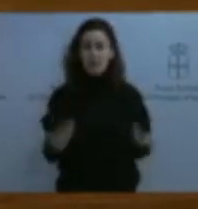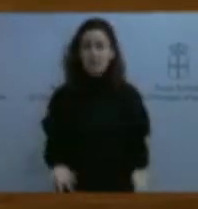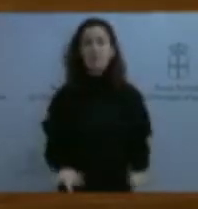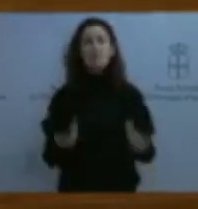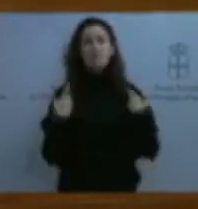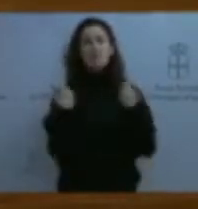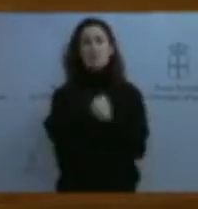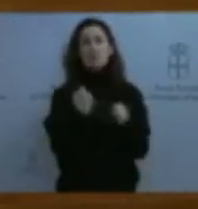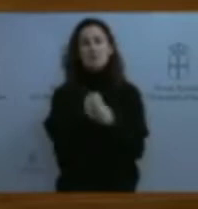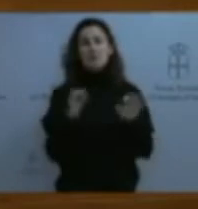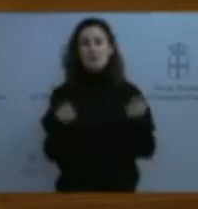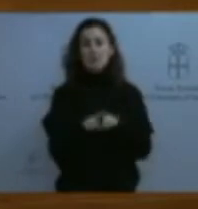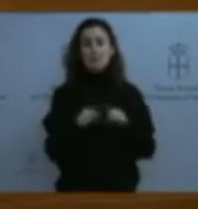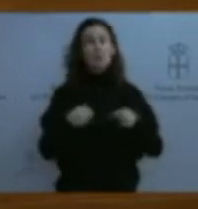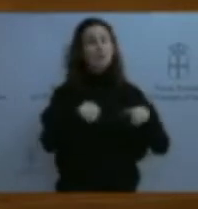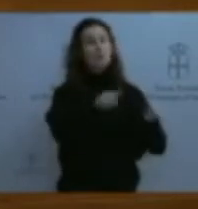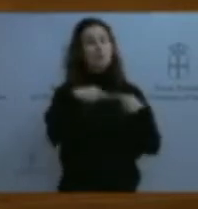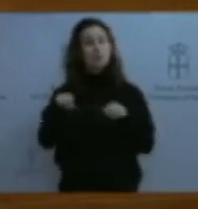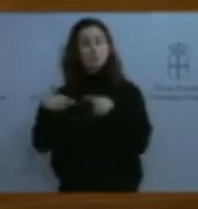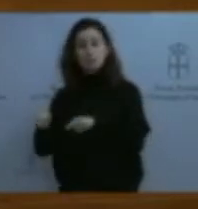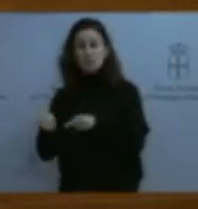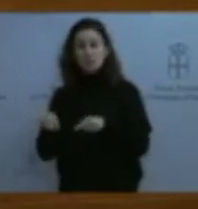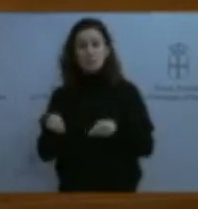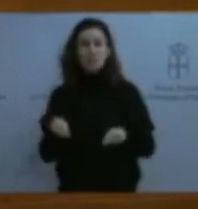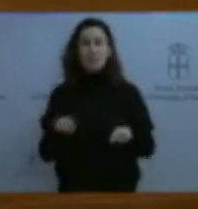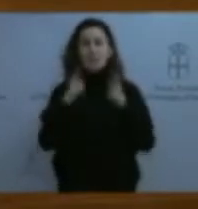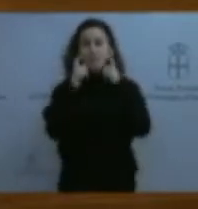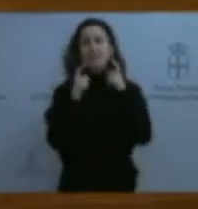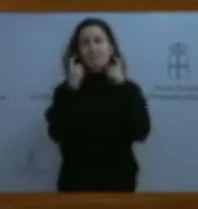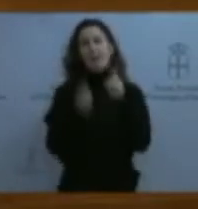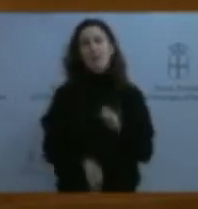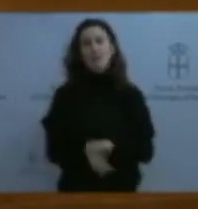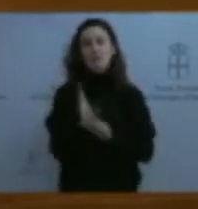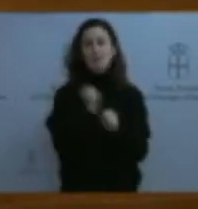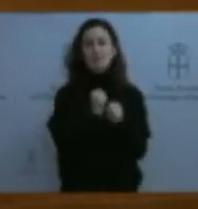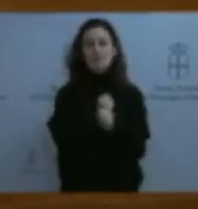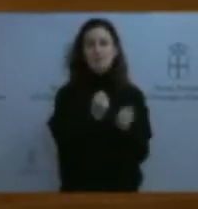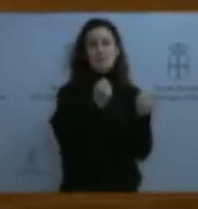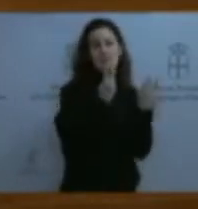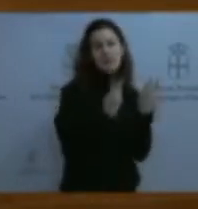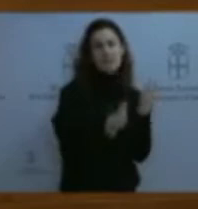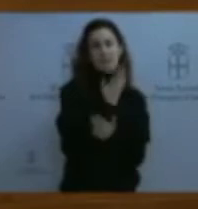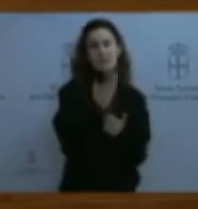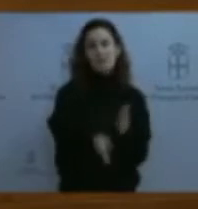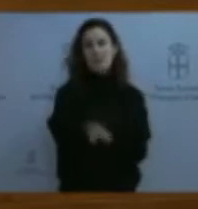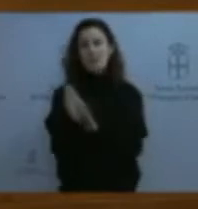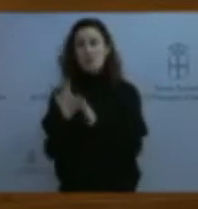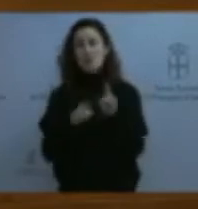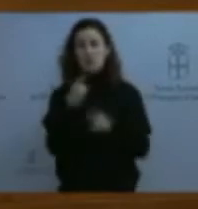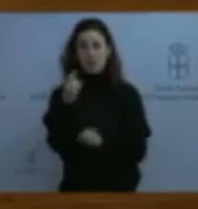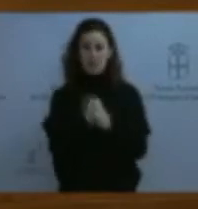trabajo se reparte entre las trabajadoras, que sobreviven las tandas de 7 mañanas seguidas con doble carga de